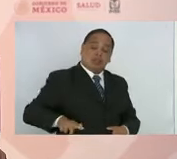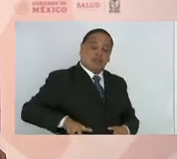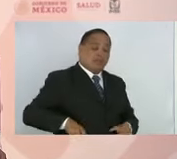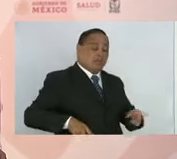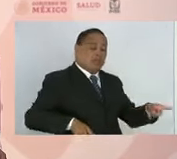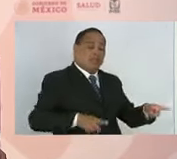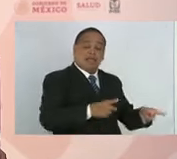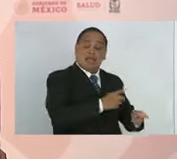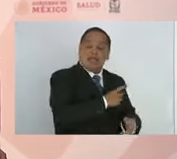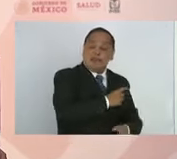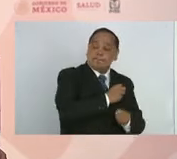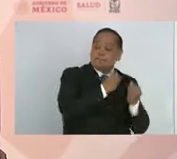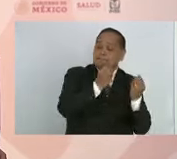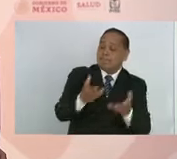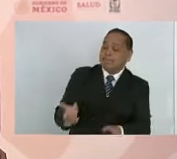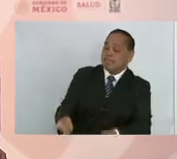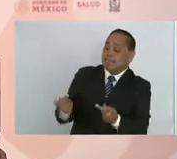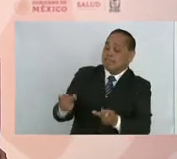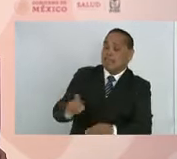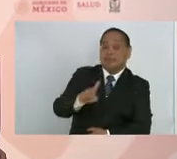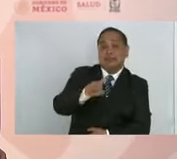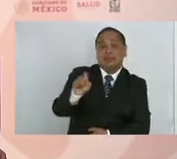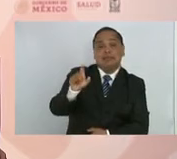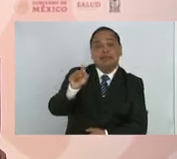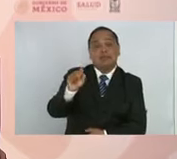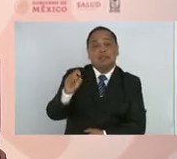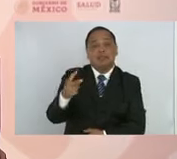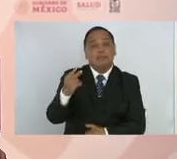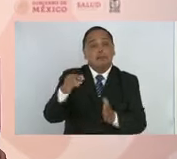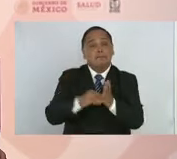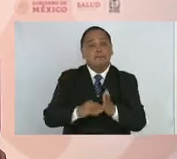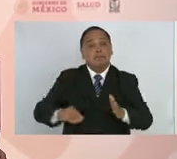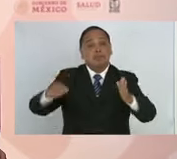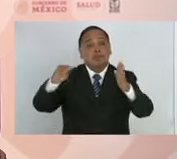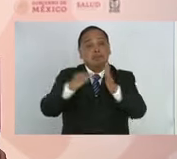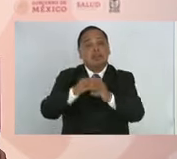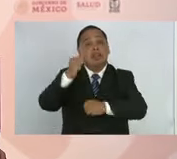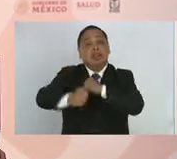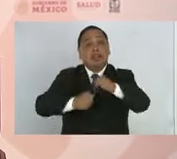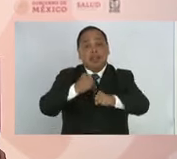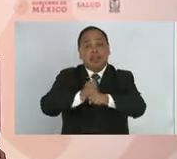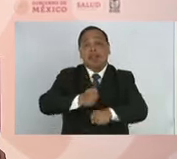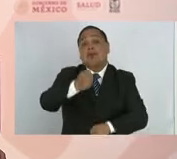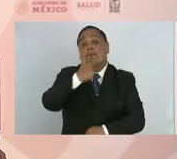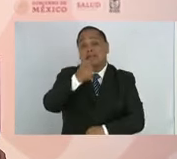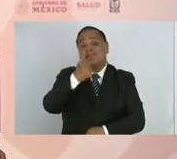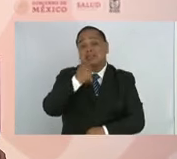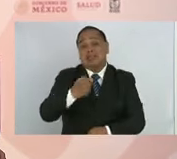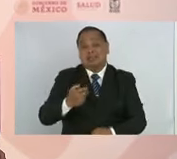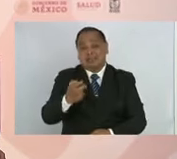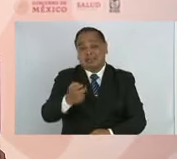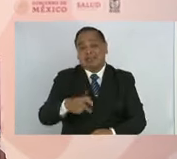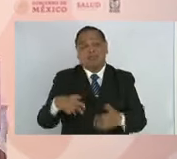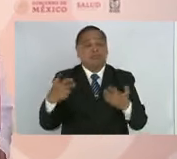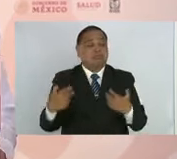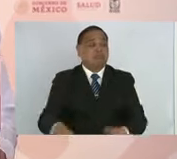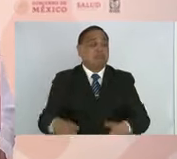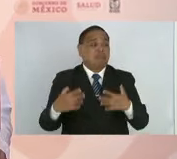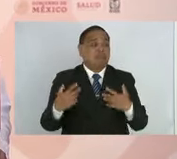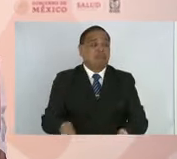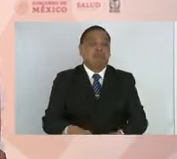120 mil millones de pesos al año de medicinas, hasta